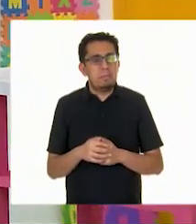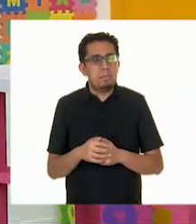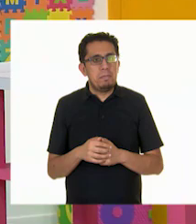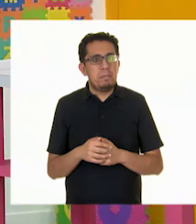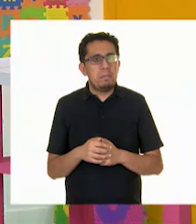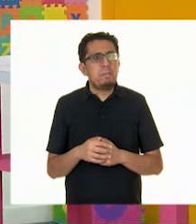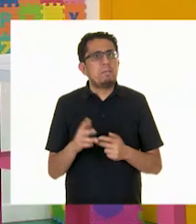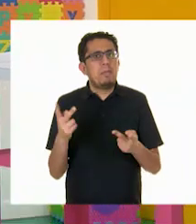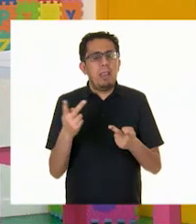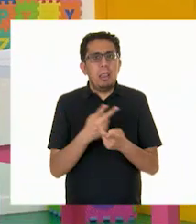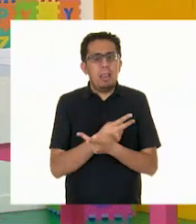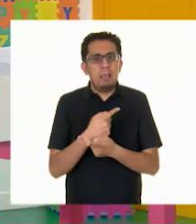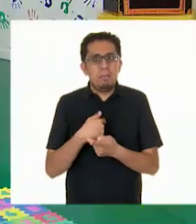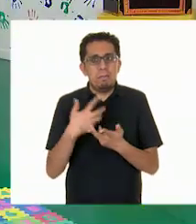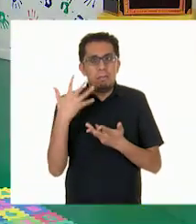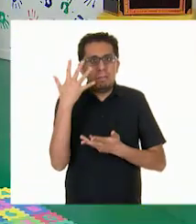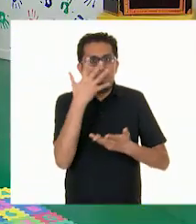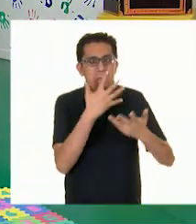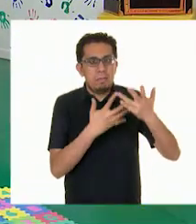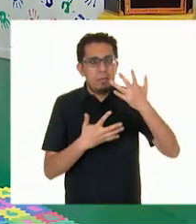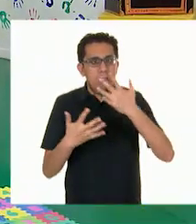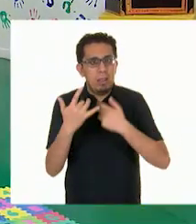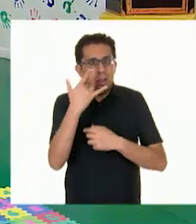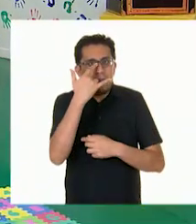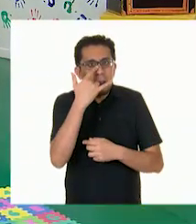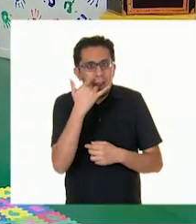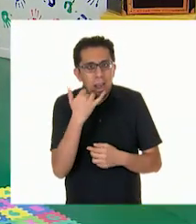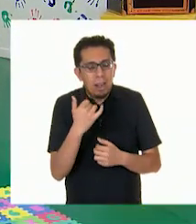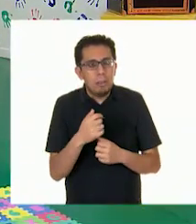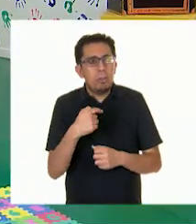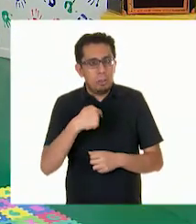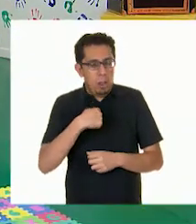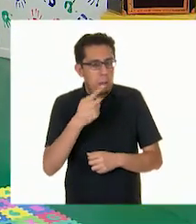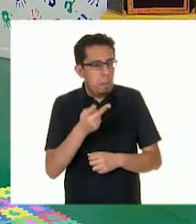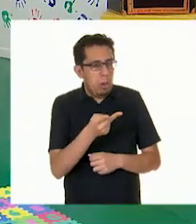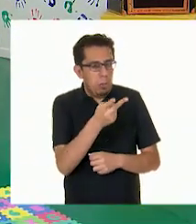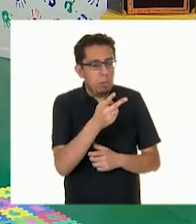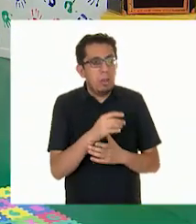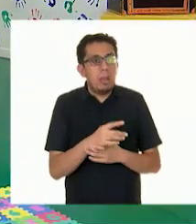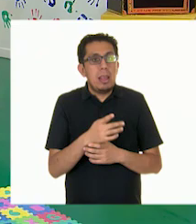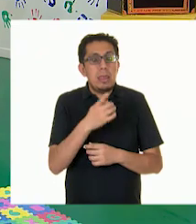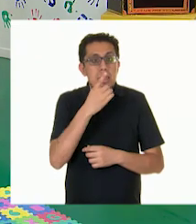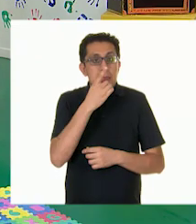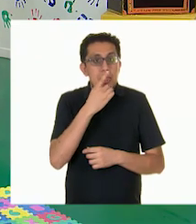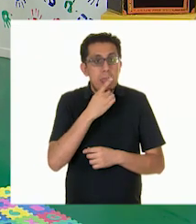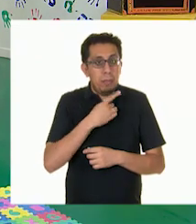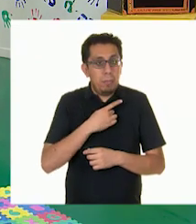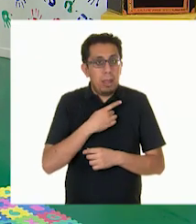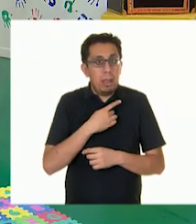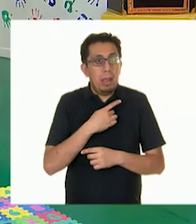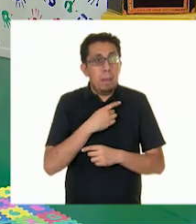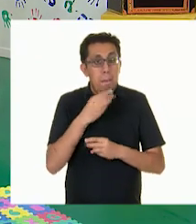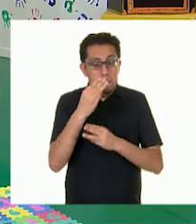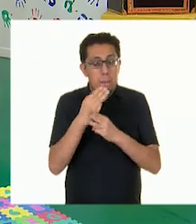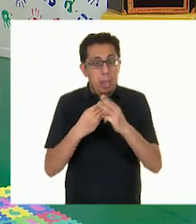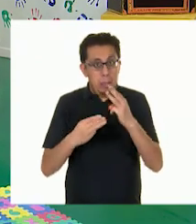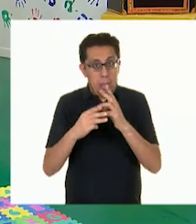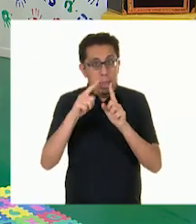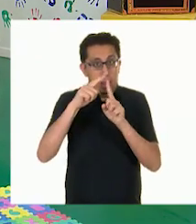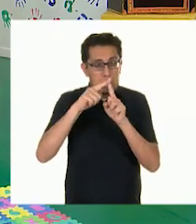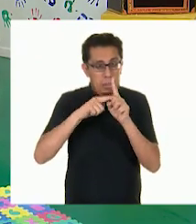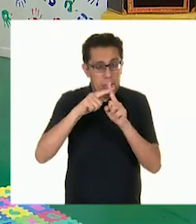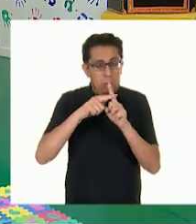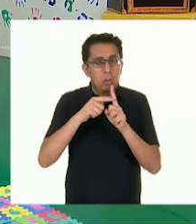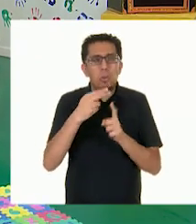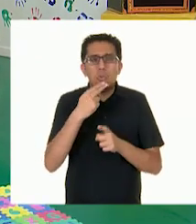está muriendo. pasando. Ay, qué raro. La pregunta es, Sí, ¿cuál es la pregunta? dime 3 usos de los termómetros. Ok.